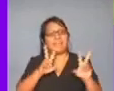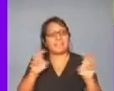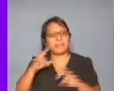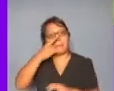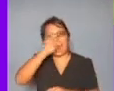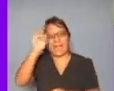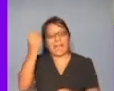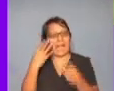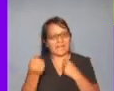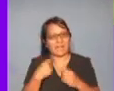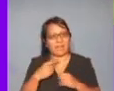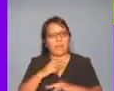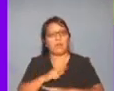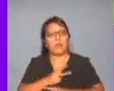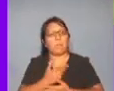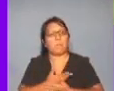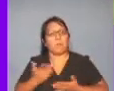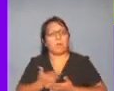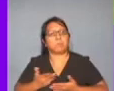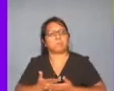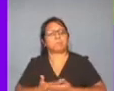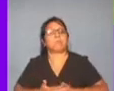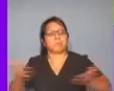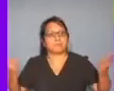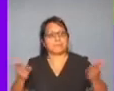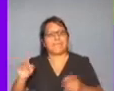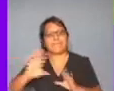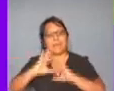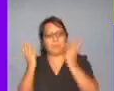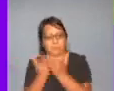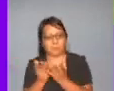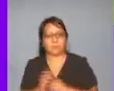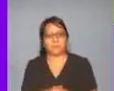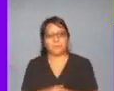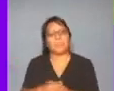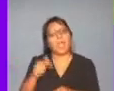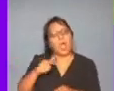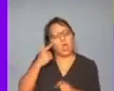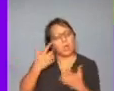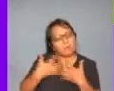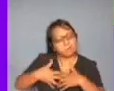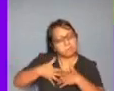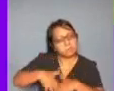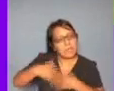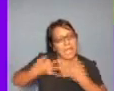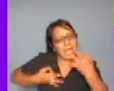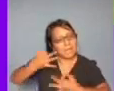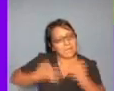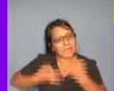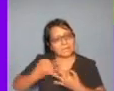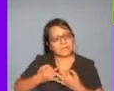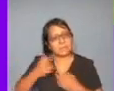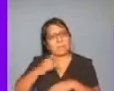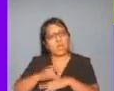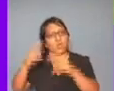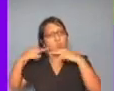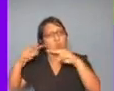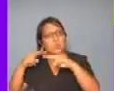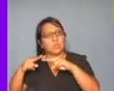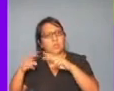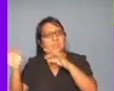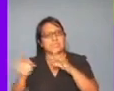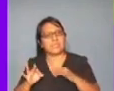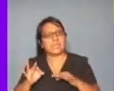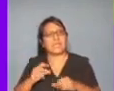carnaval a nivel internacional. Cuando uno empieza a evaluar un poco lo que es el turismo en sí, uno veía que el turismo extranjero venía en el